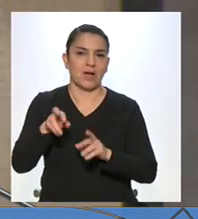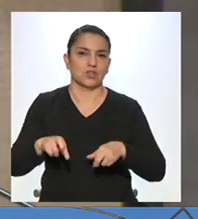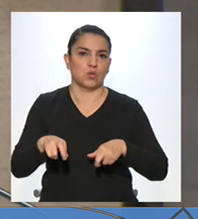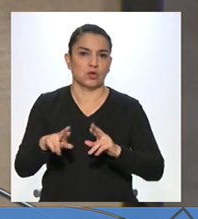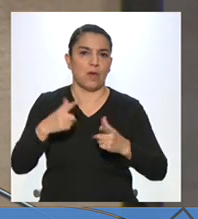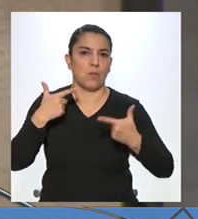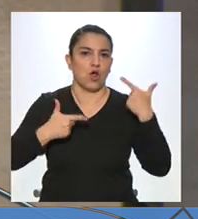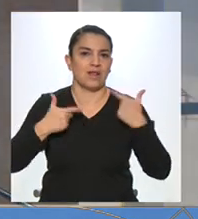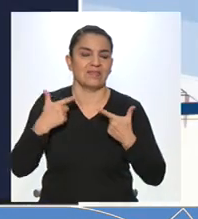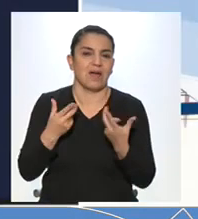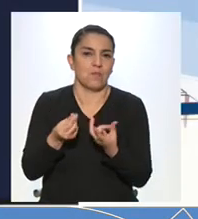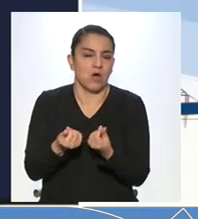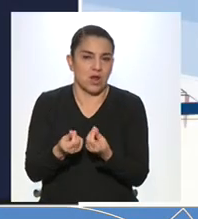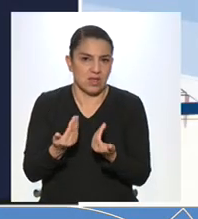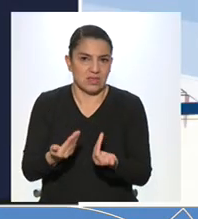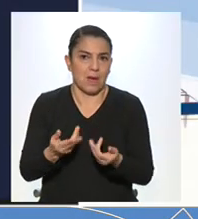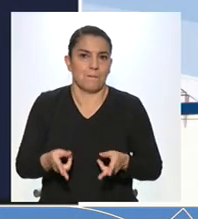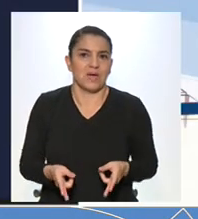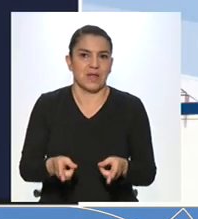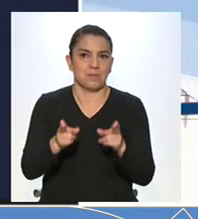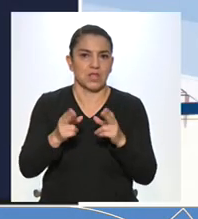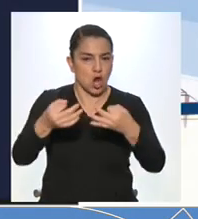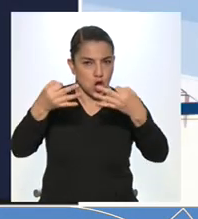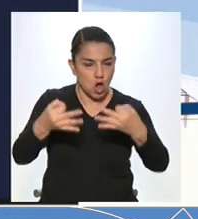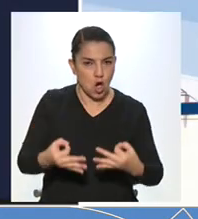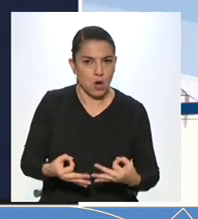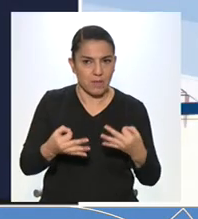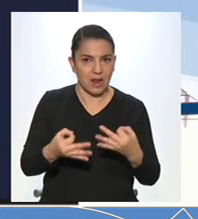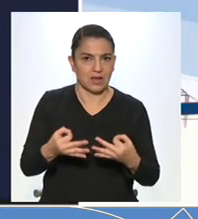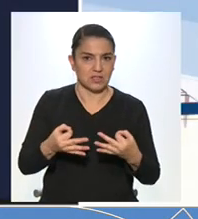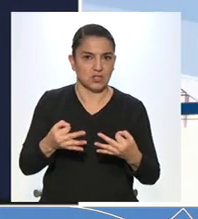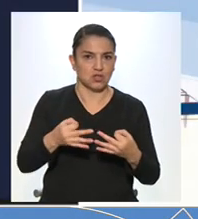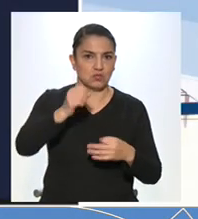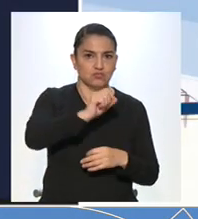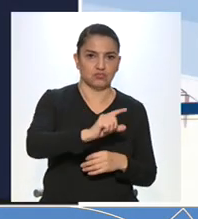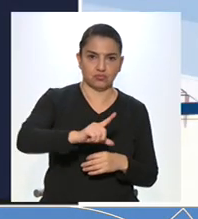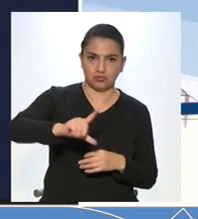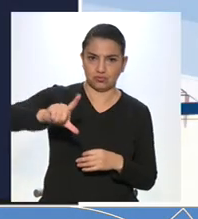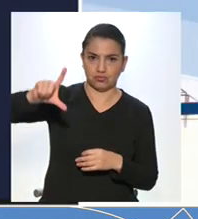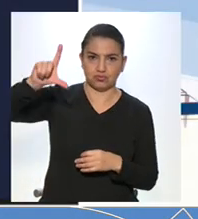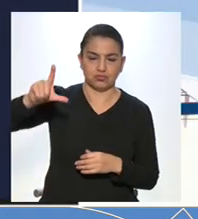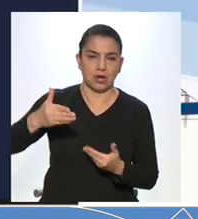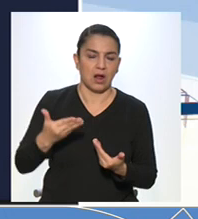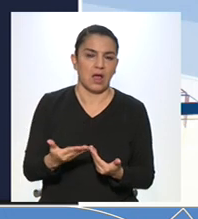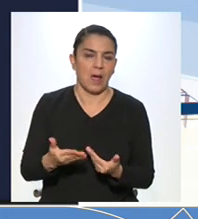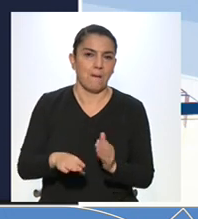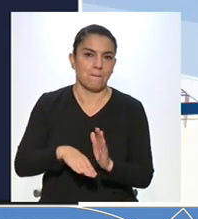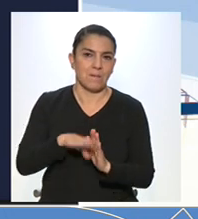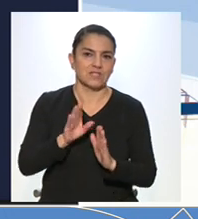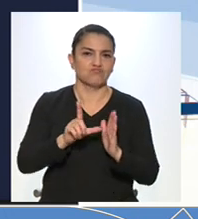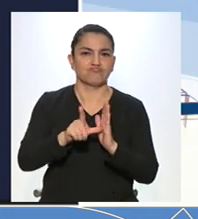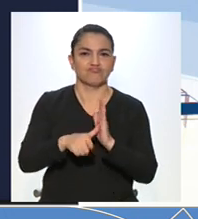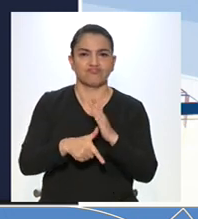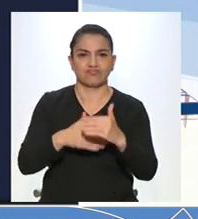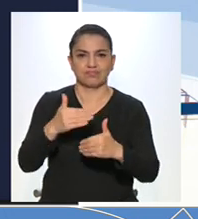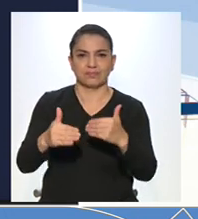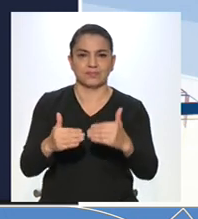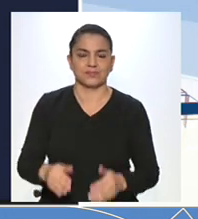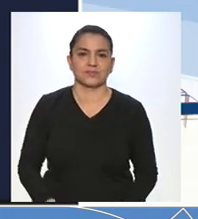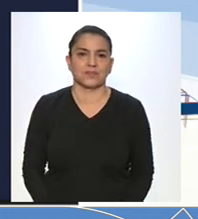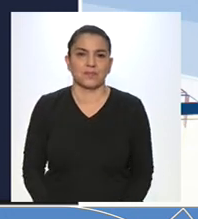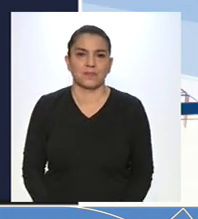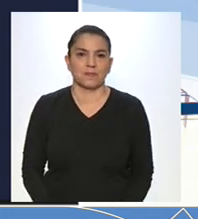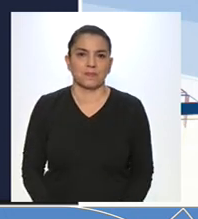política monetaria, lo que permitiría una normalización del impulso monetario significativamente más pausada. El